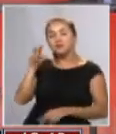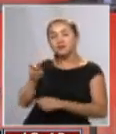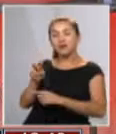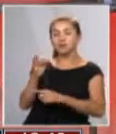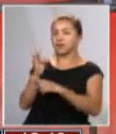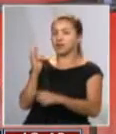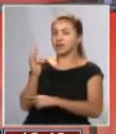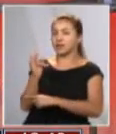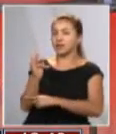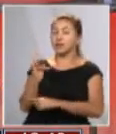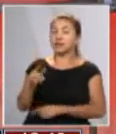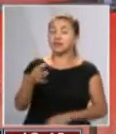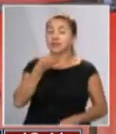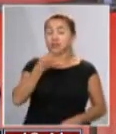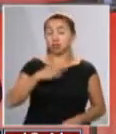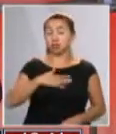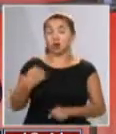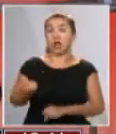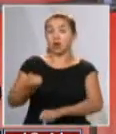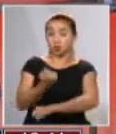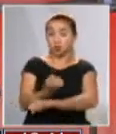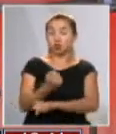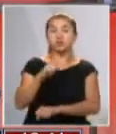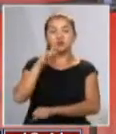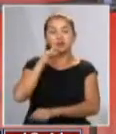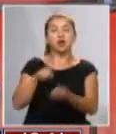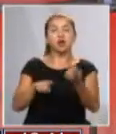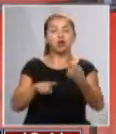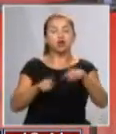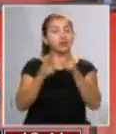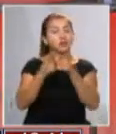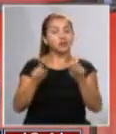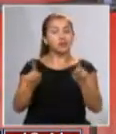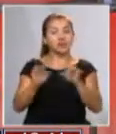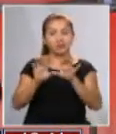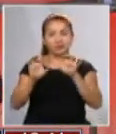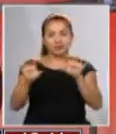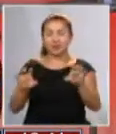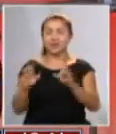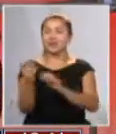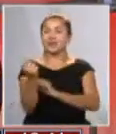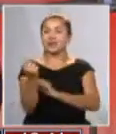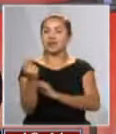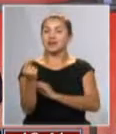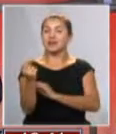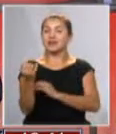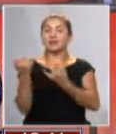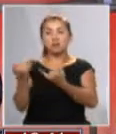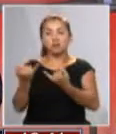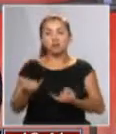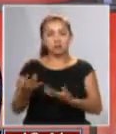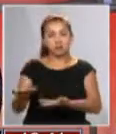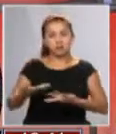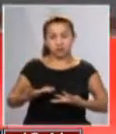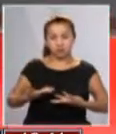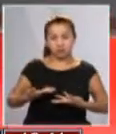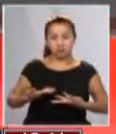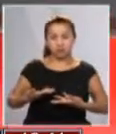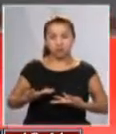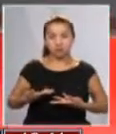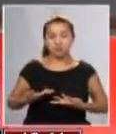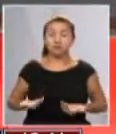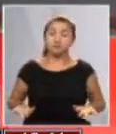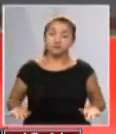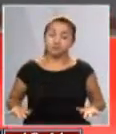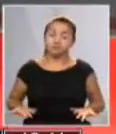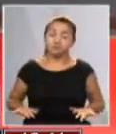porque una cosa es decir yo voy a colaborar y otra muy distinta es la calidad de la información aportada. Bueno,